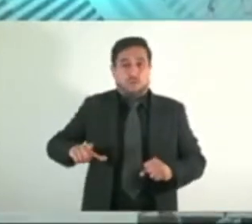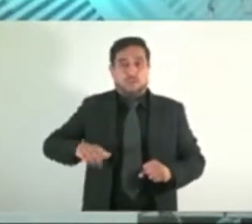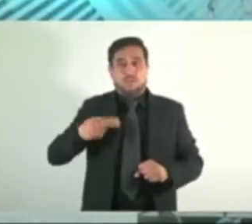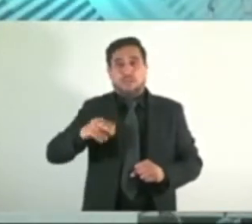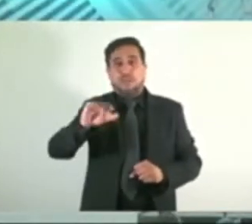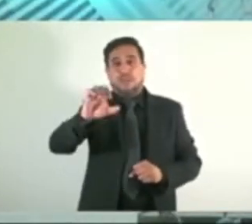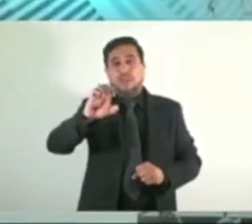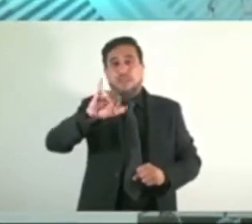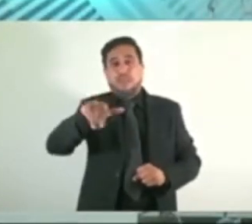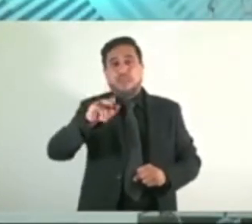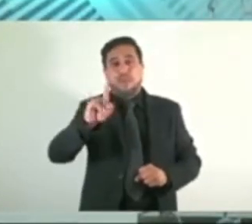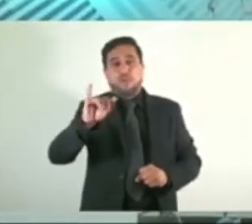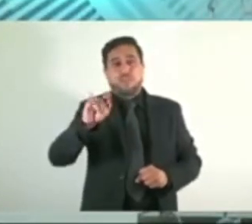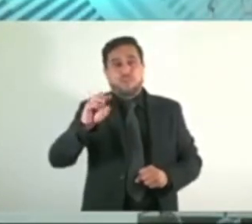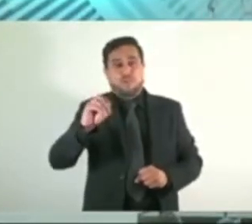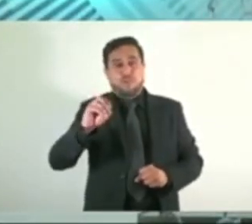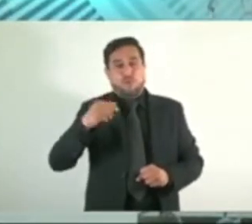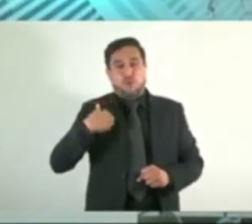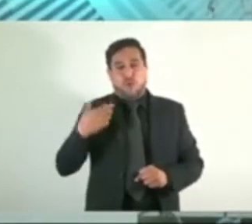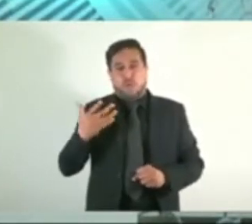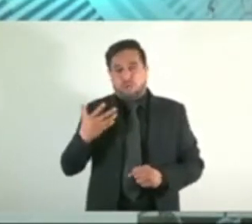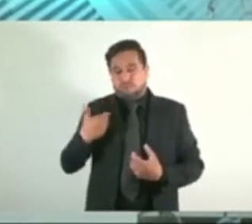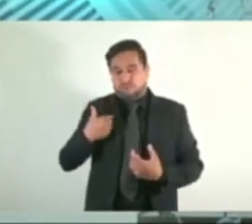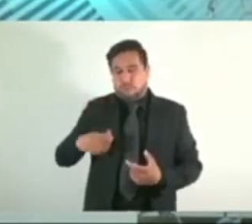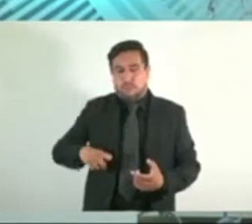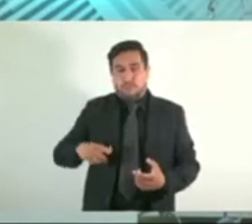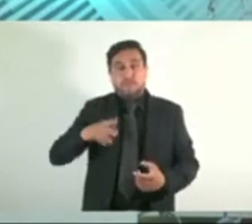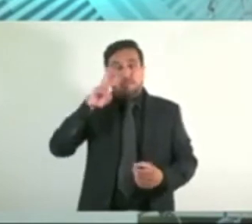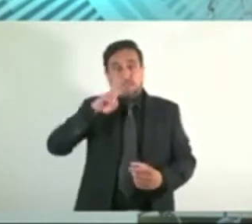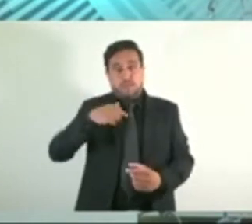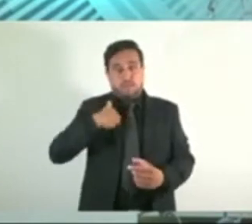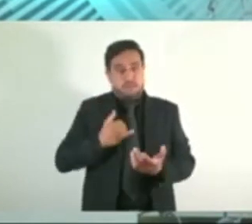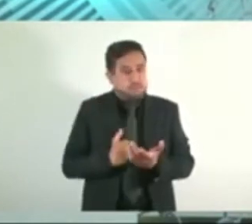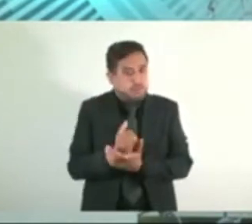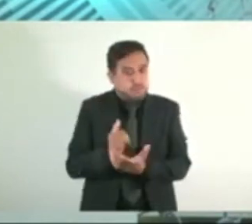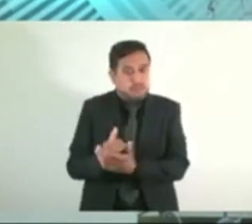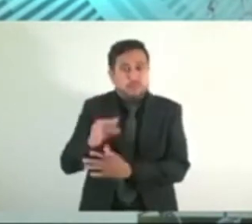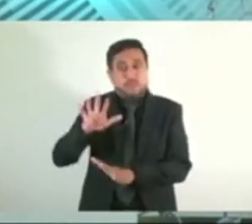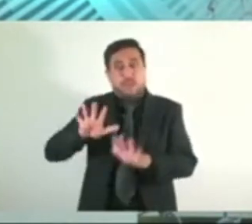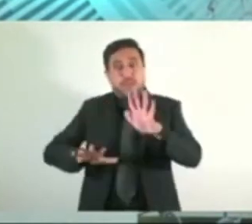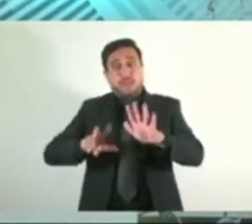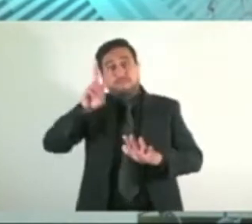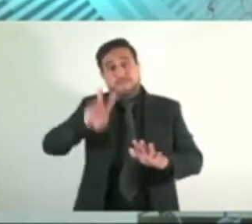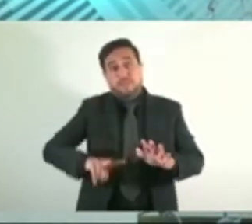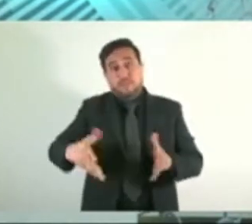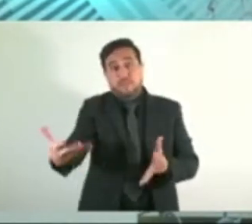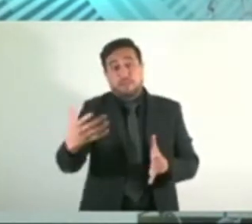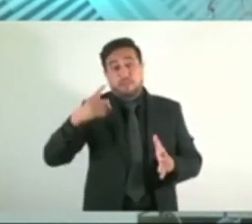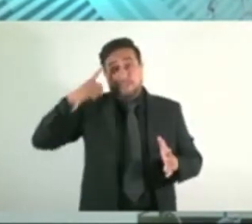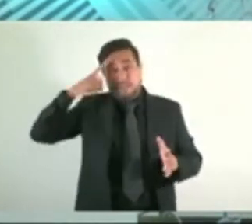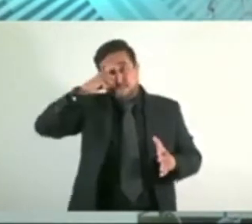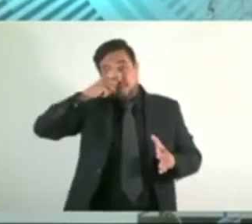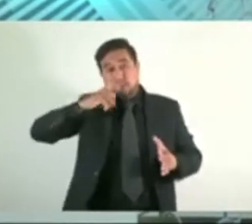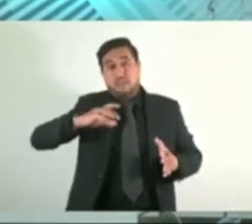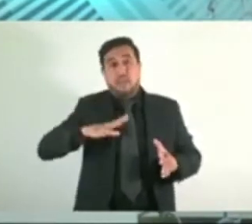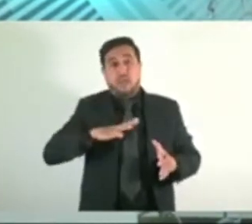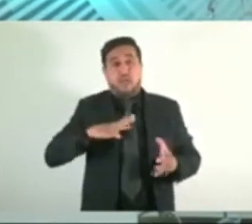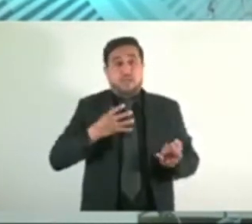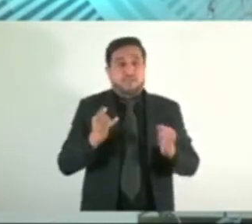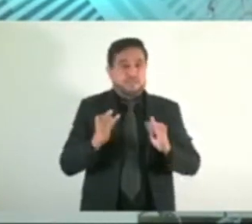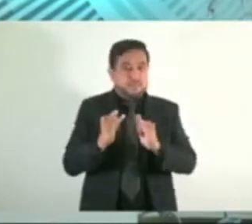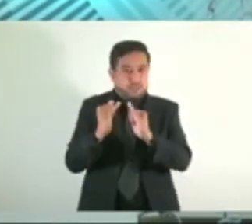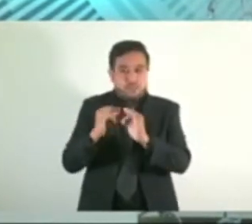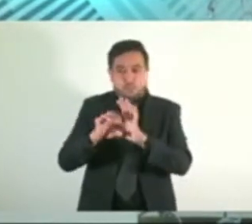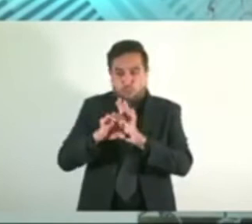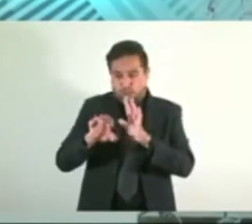que uno le toca tomar, que a veces no son fáciles, cuando existen instituciones que te